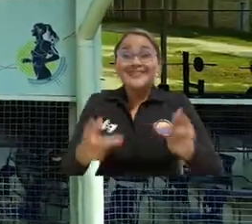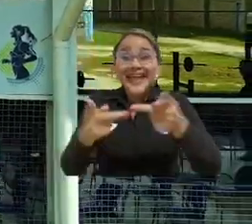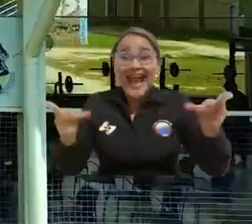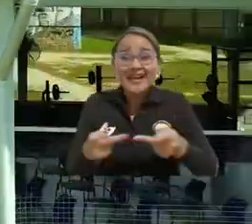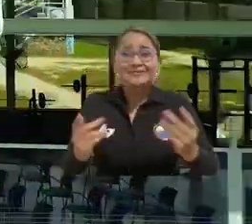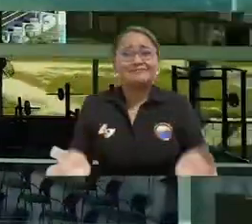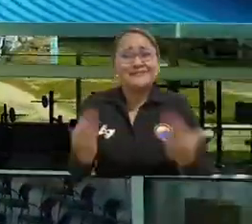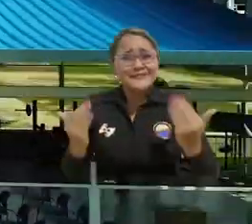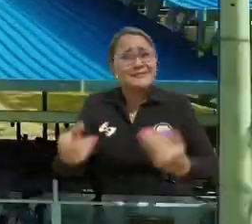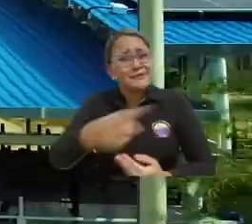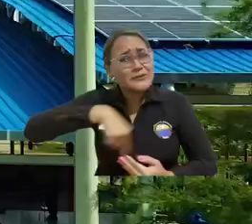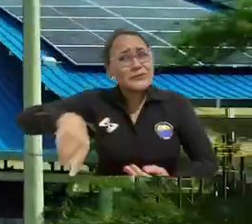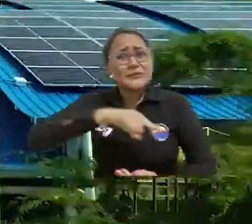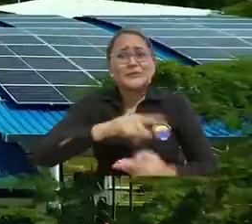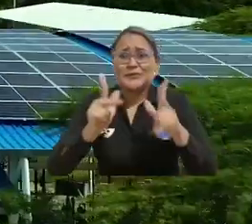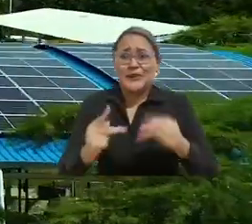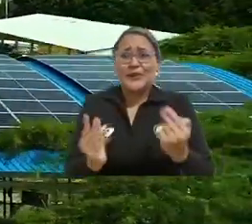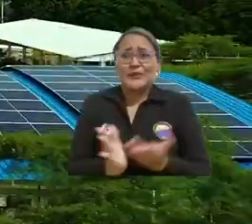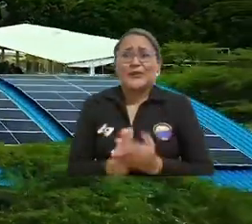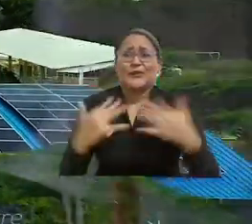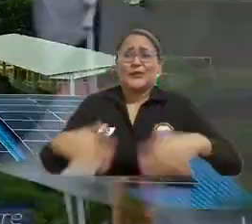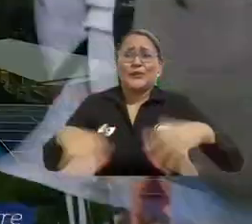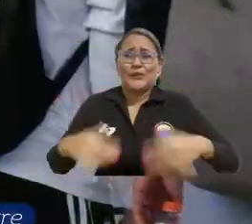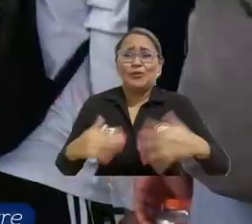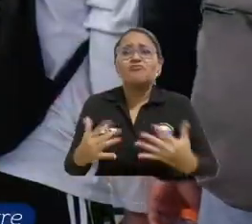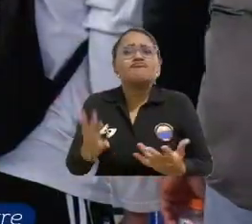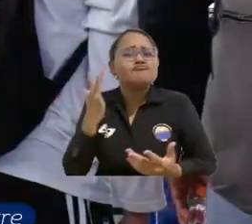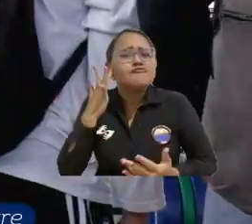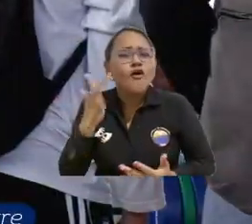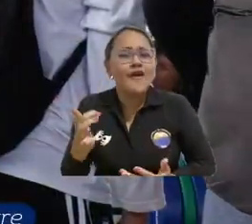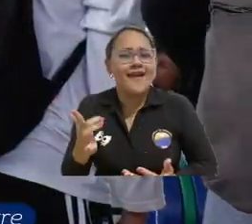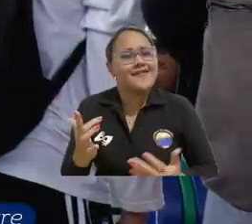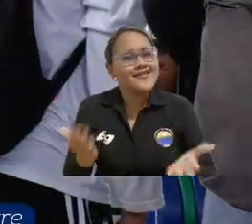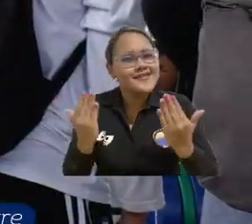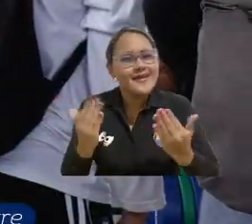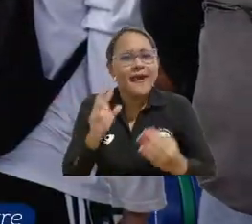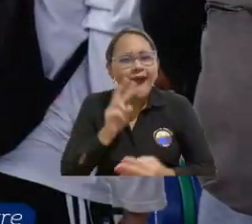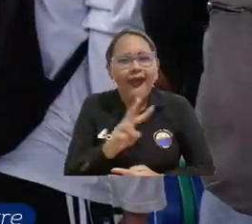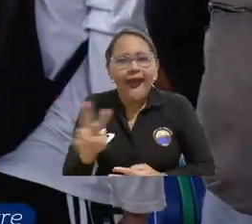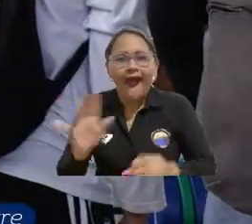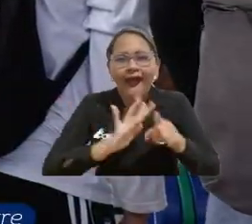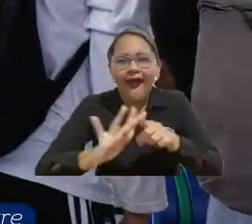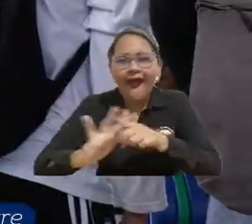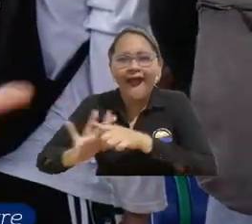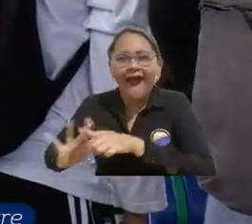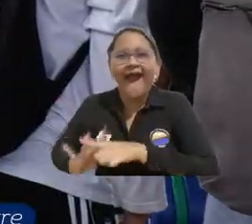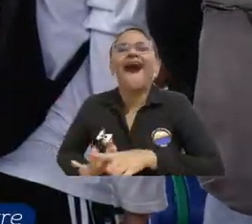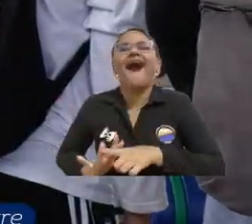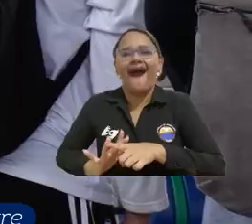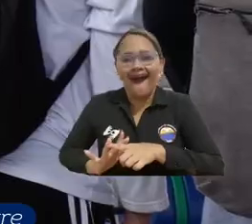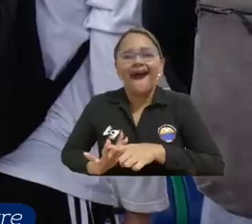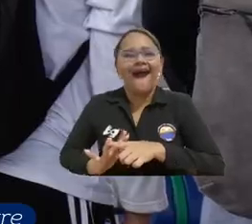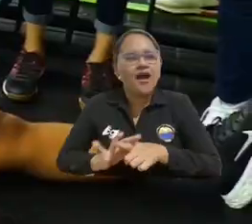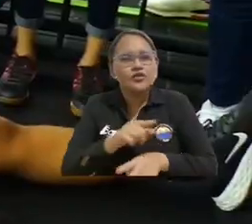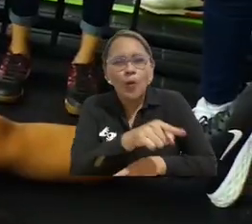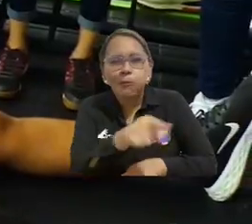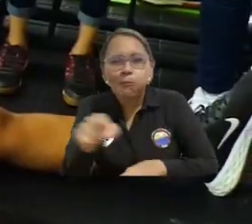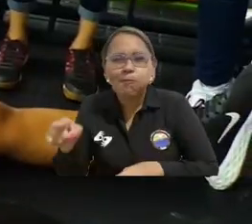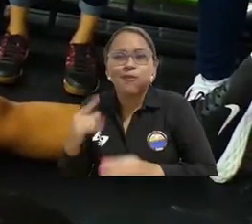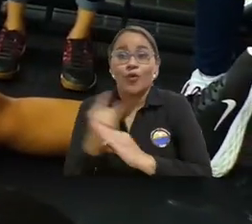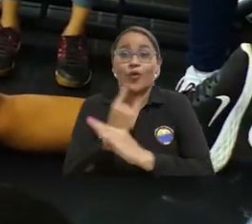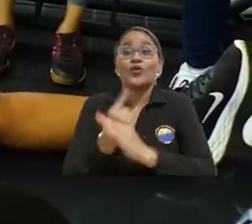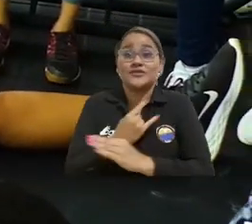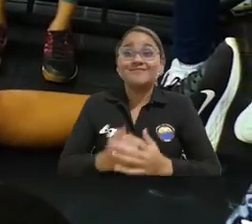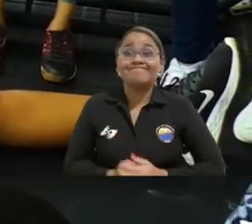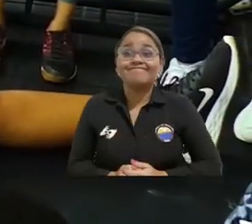enriquecedora para nosotros como estudiantes, puesto que nos va a permitir estar más en la práctica con relación a los implementos. Va a